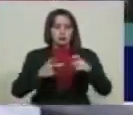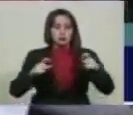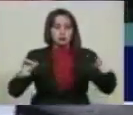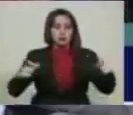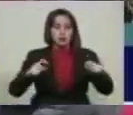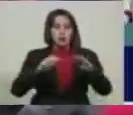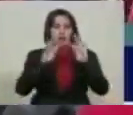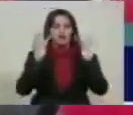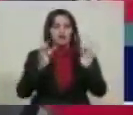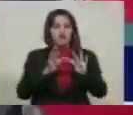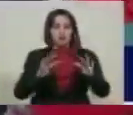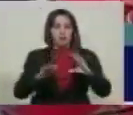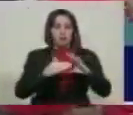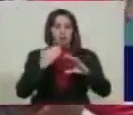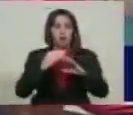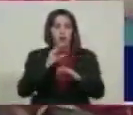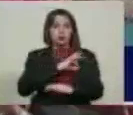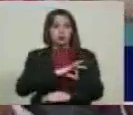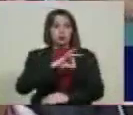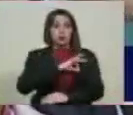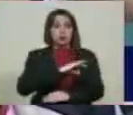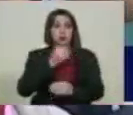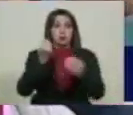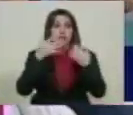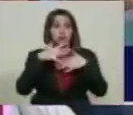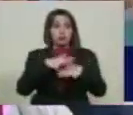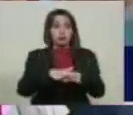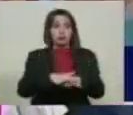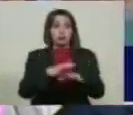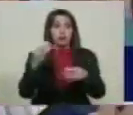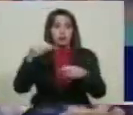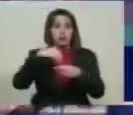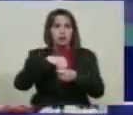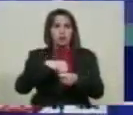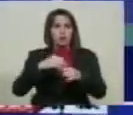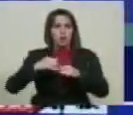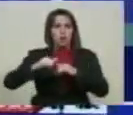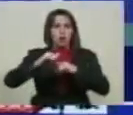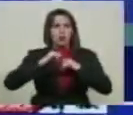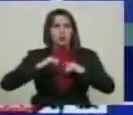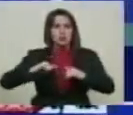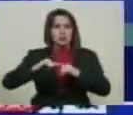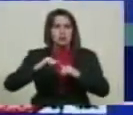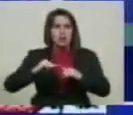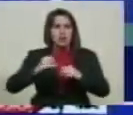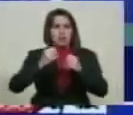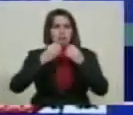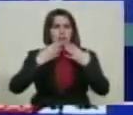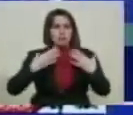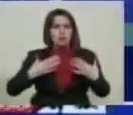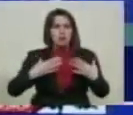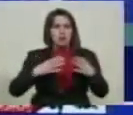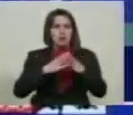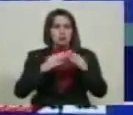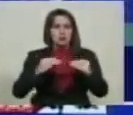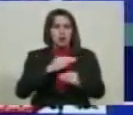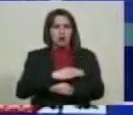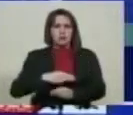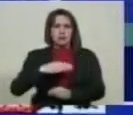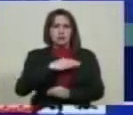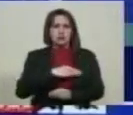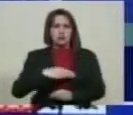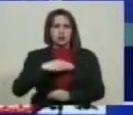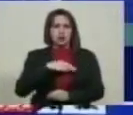social, de inclusión, de igualdad, del estado de bienestar, de las misiones, grandes misiones